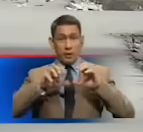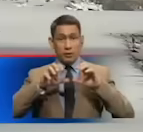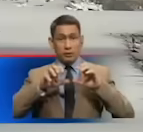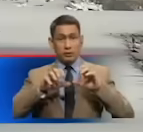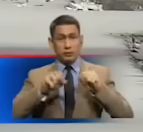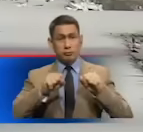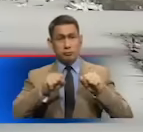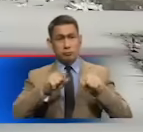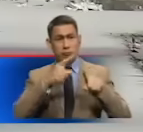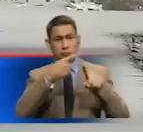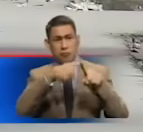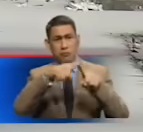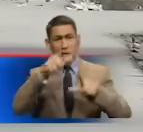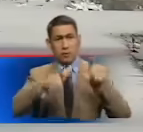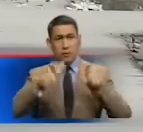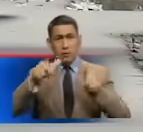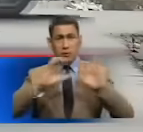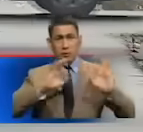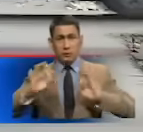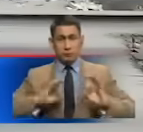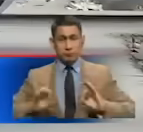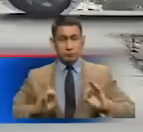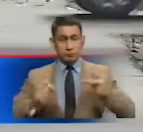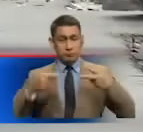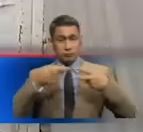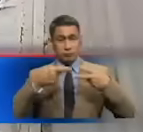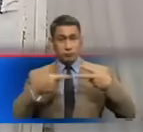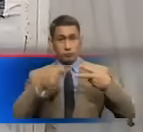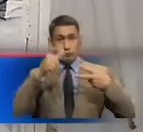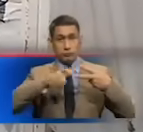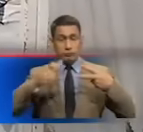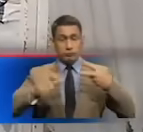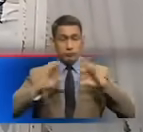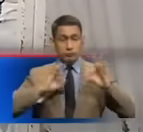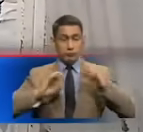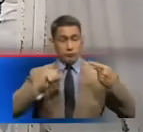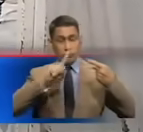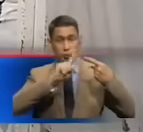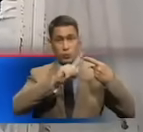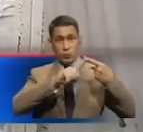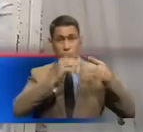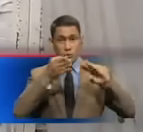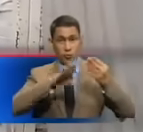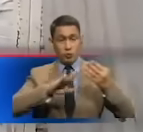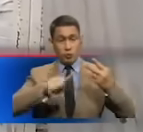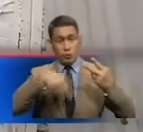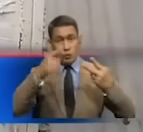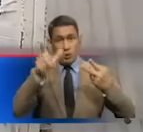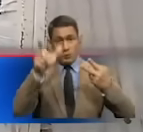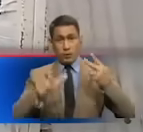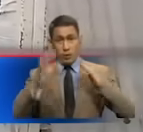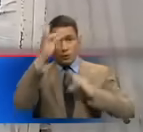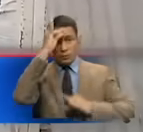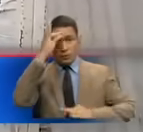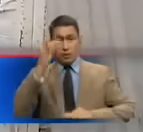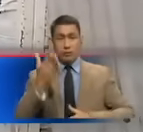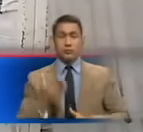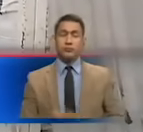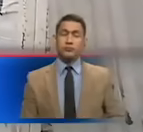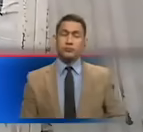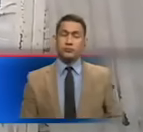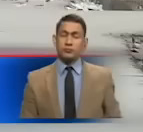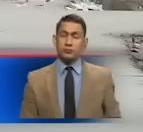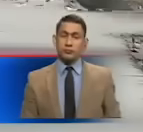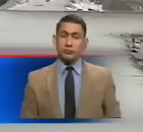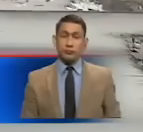dos. ¿Son dos personas baleadas? Sí, uno está muerto, el otro está en el hospital, no sé en qué hospital está. ¿Pero llegaron